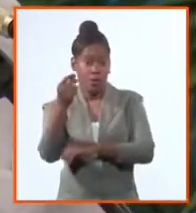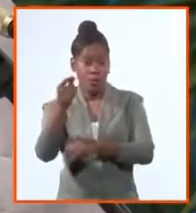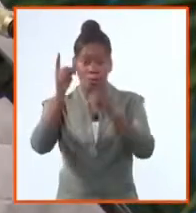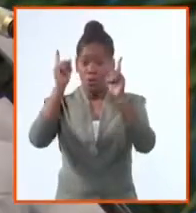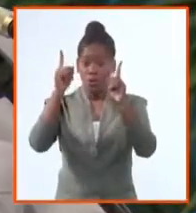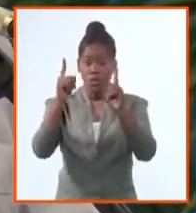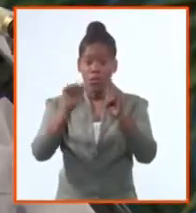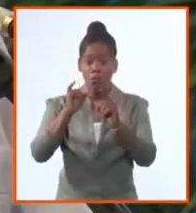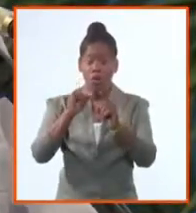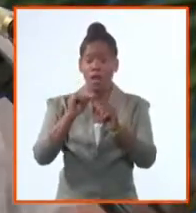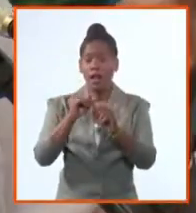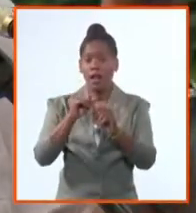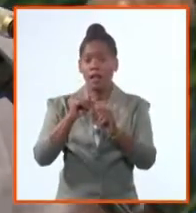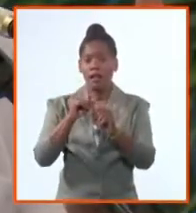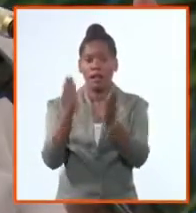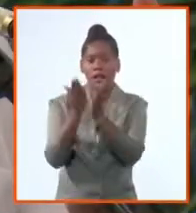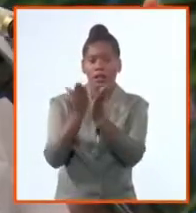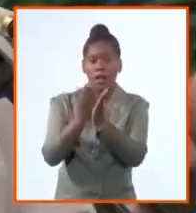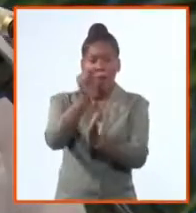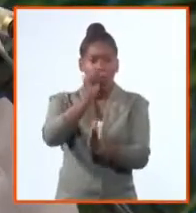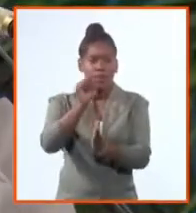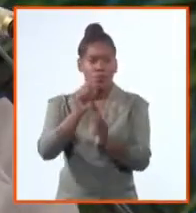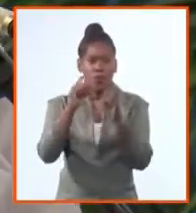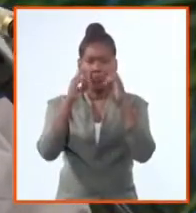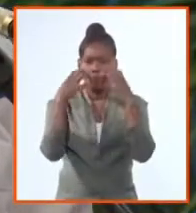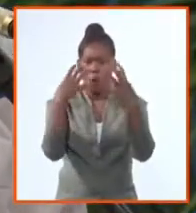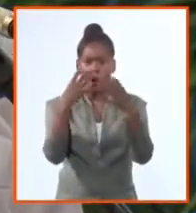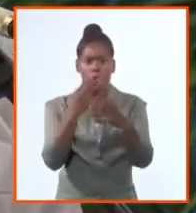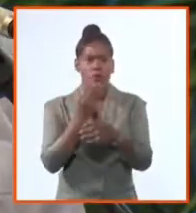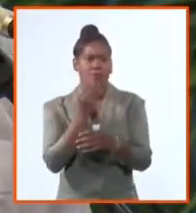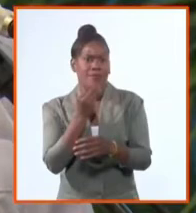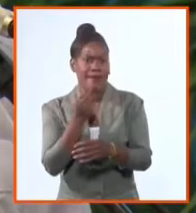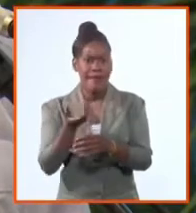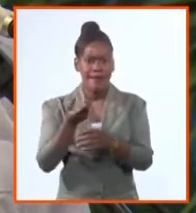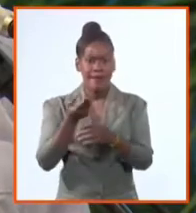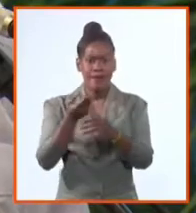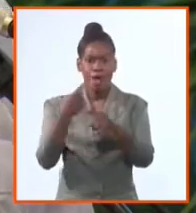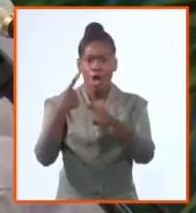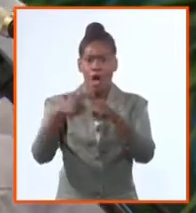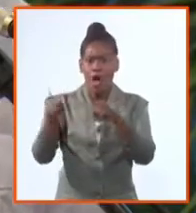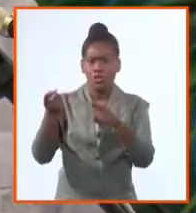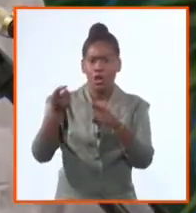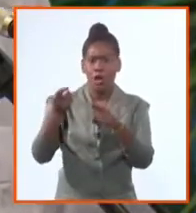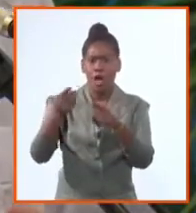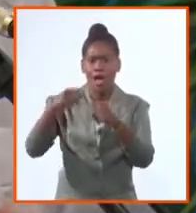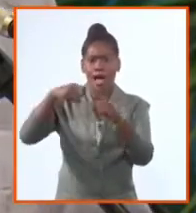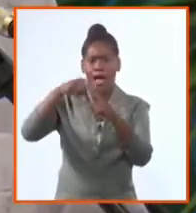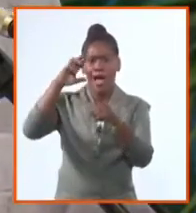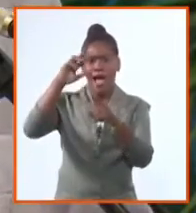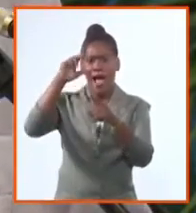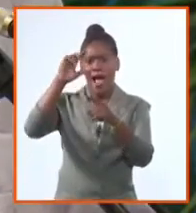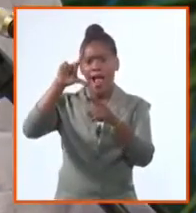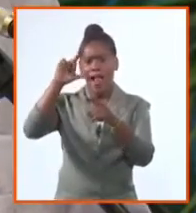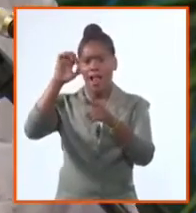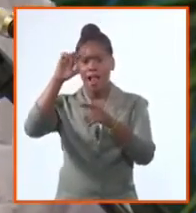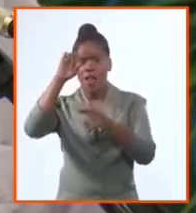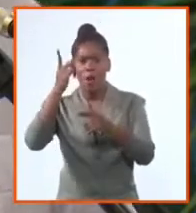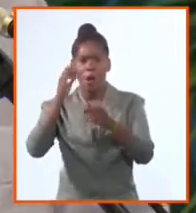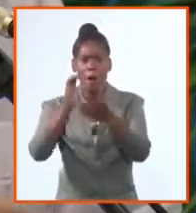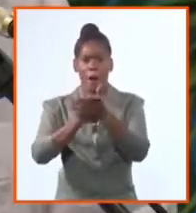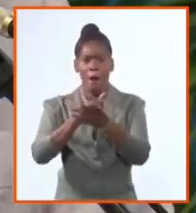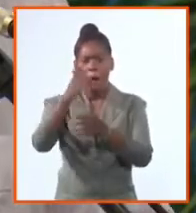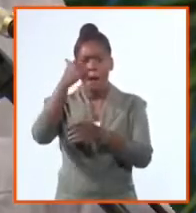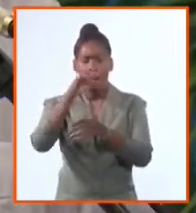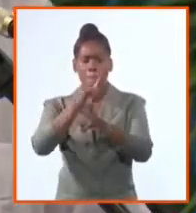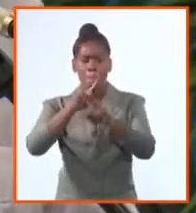Lenin, hay otros pensadores, pero sobre todo, ahí está Fidel Castro, por favor. Miren, una de las cosas que más se nos ataca a